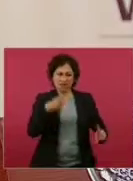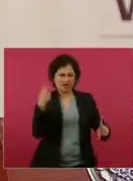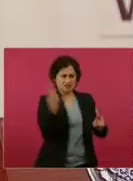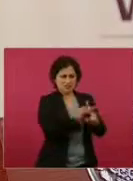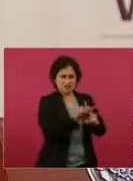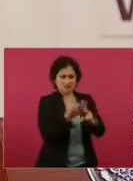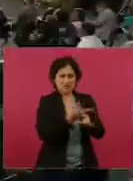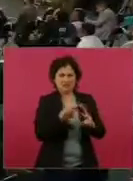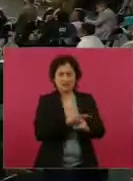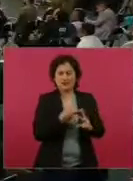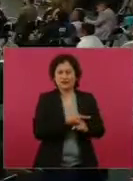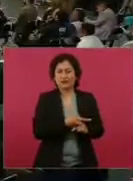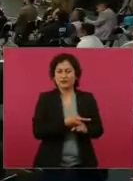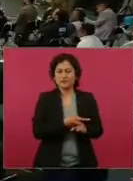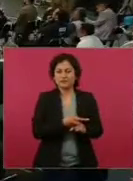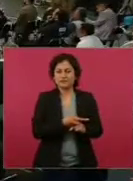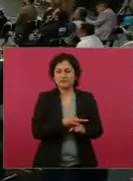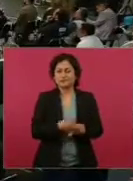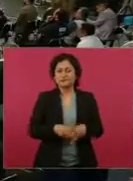y,